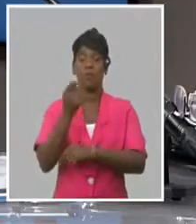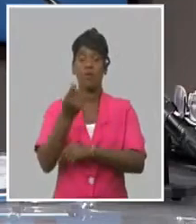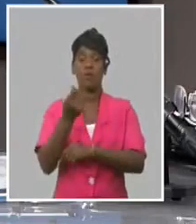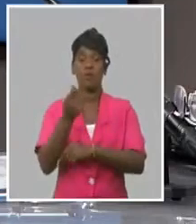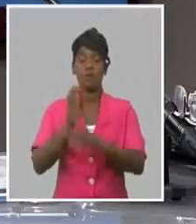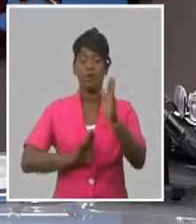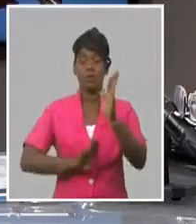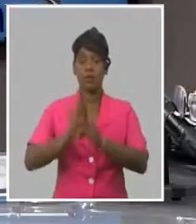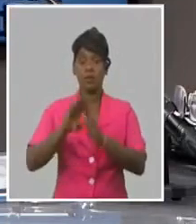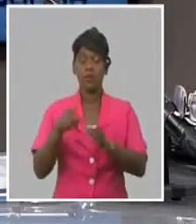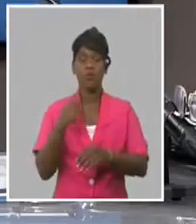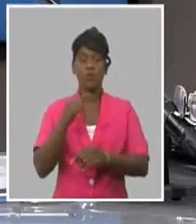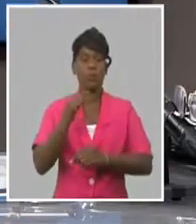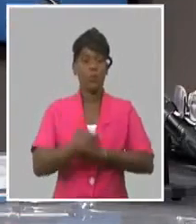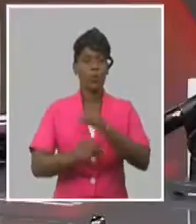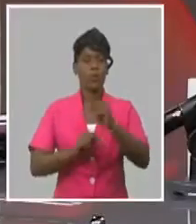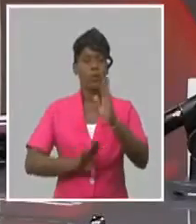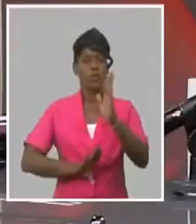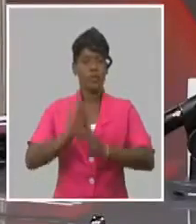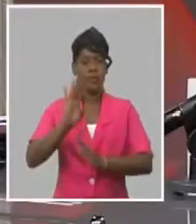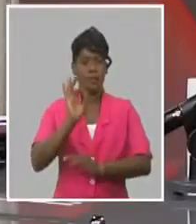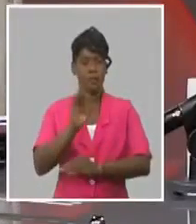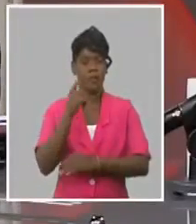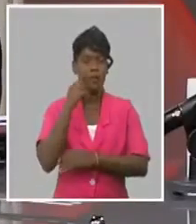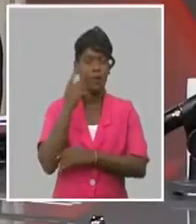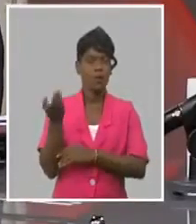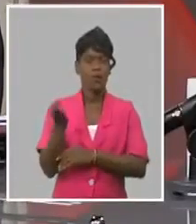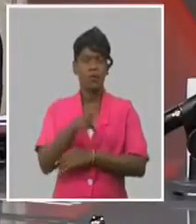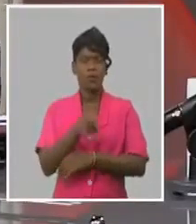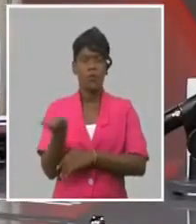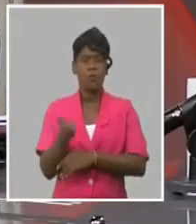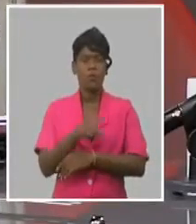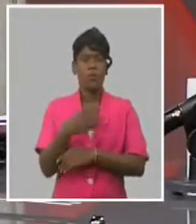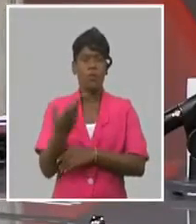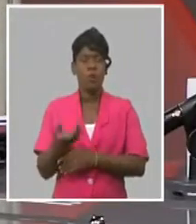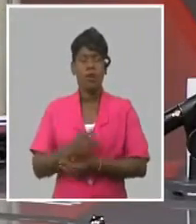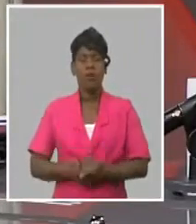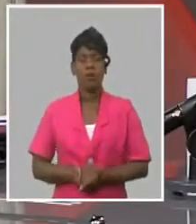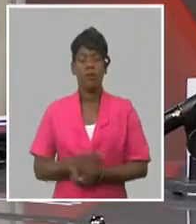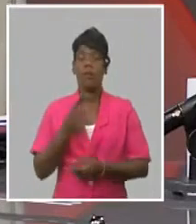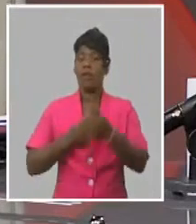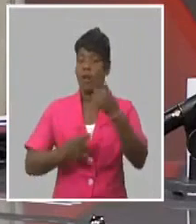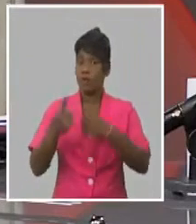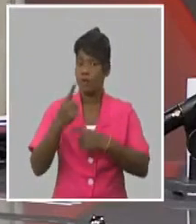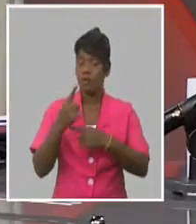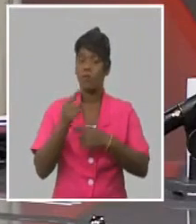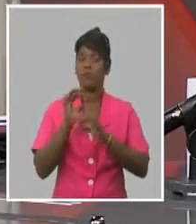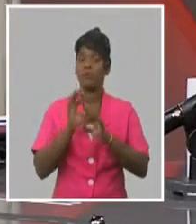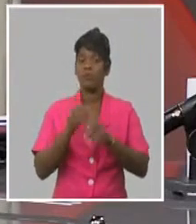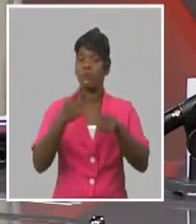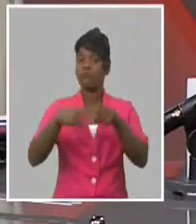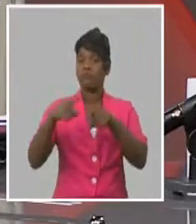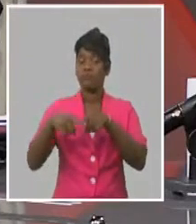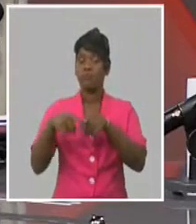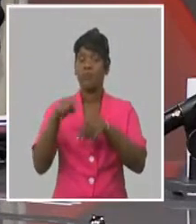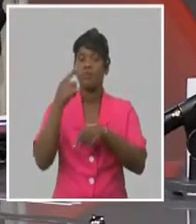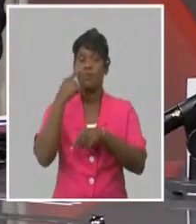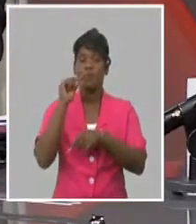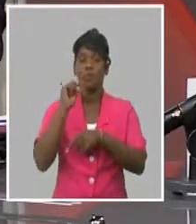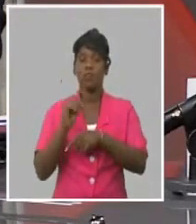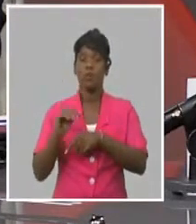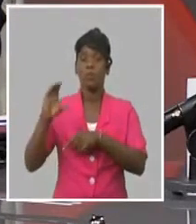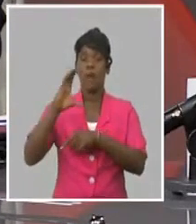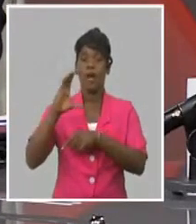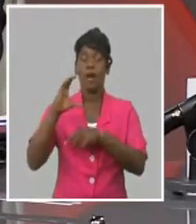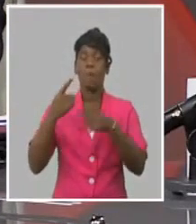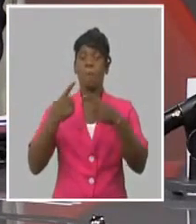ese tipo de cosas. Ahora, hay precios de todas formas, Marino, que evidentemente van a crecer por ese hecho de que creció el precio mayorista, va a revertirse